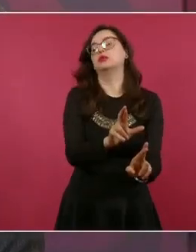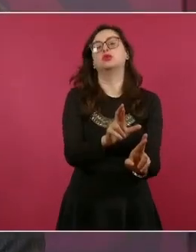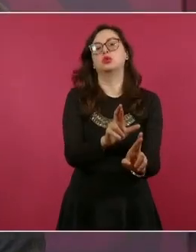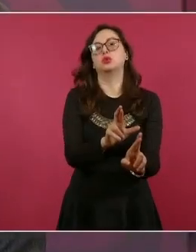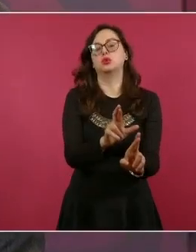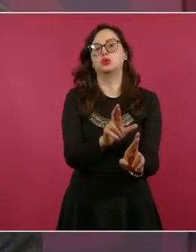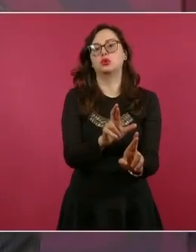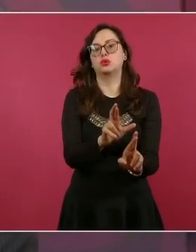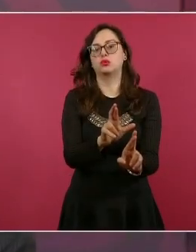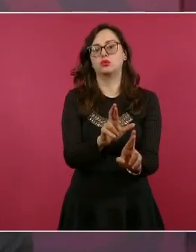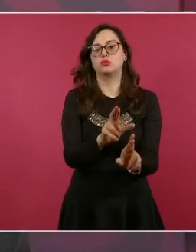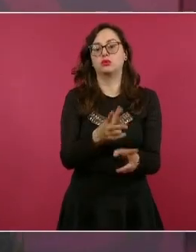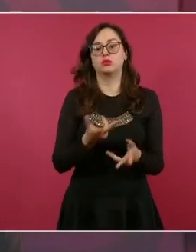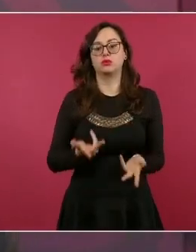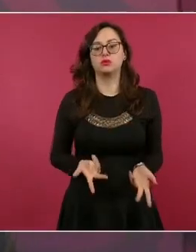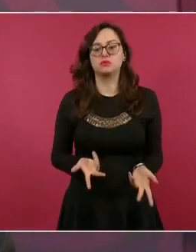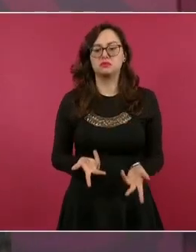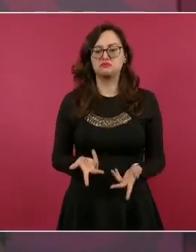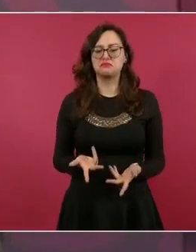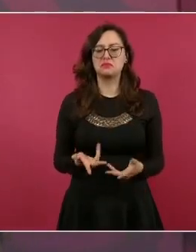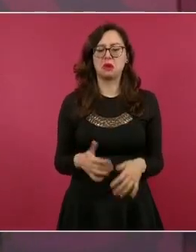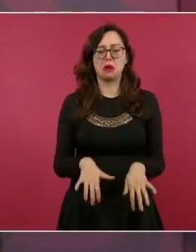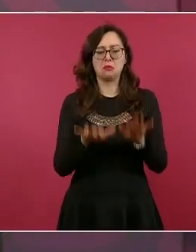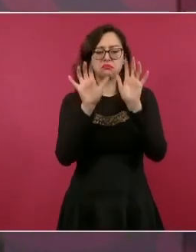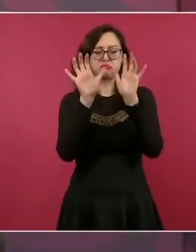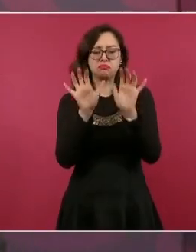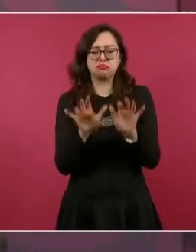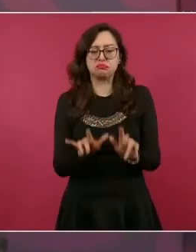no es cualquier trámite.